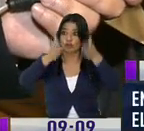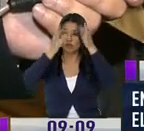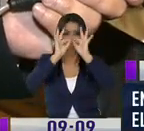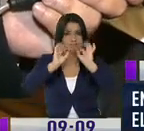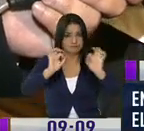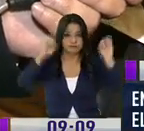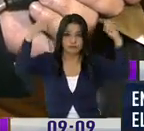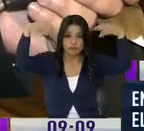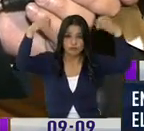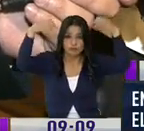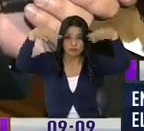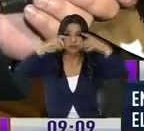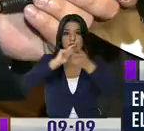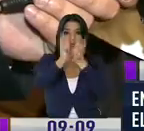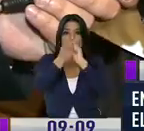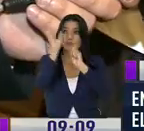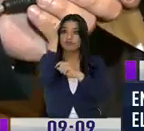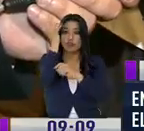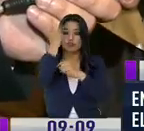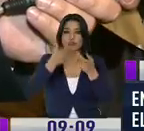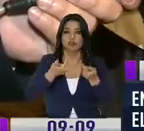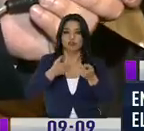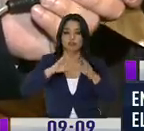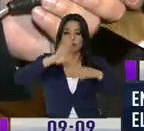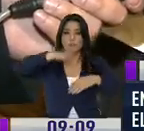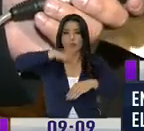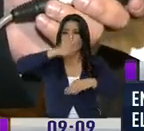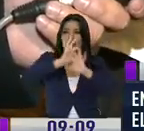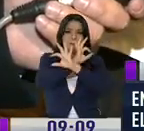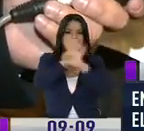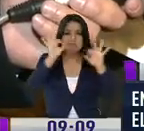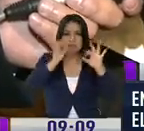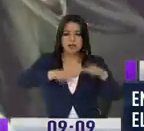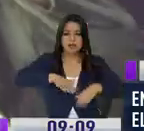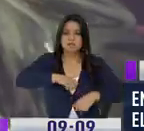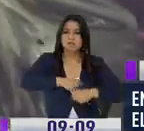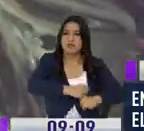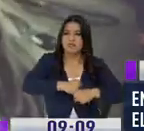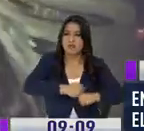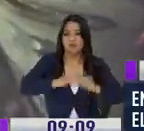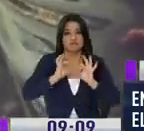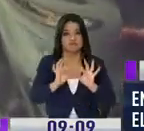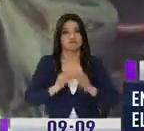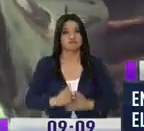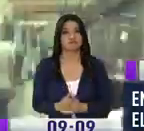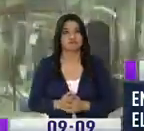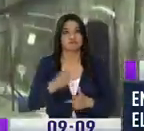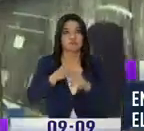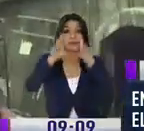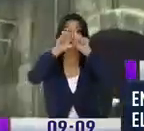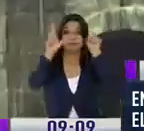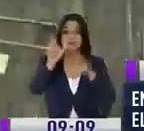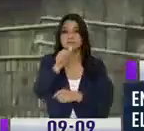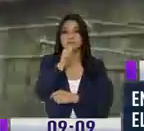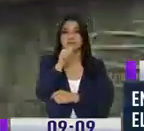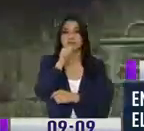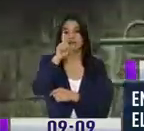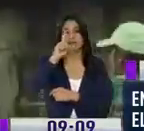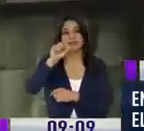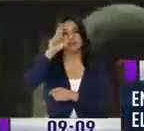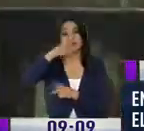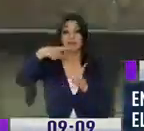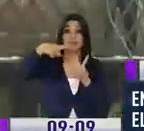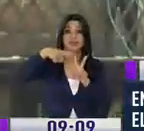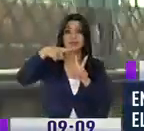ejemplo, cambiar muchos focos, lavar la piedra, rasquetear la madera. Es ahí donde la empresa privada DirecTV, como un